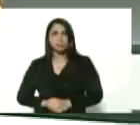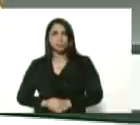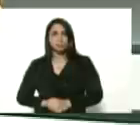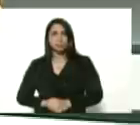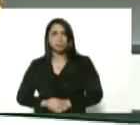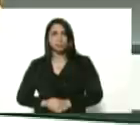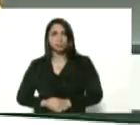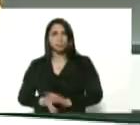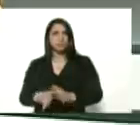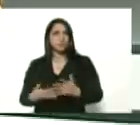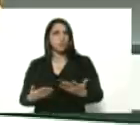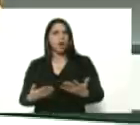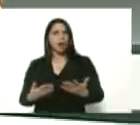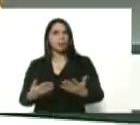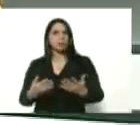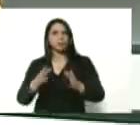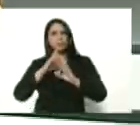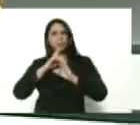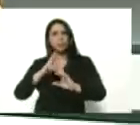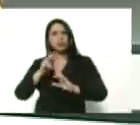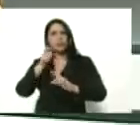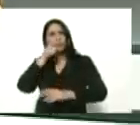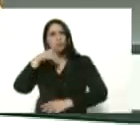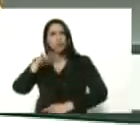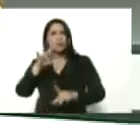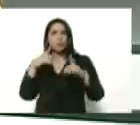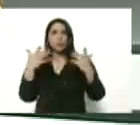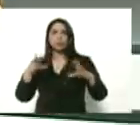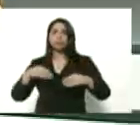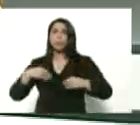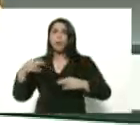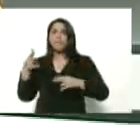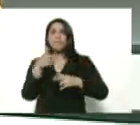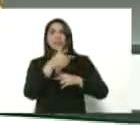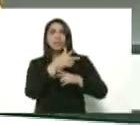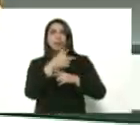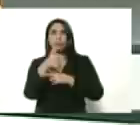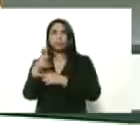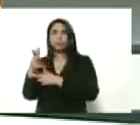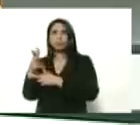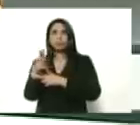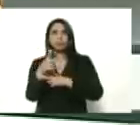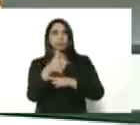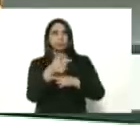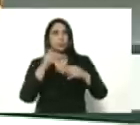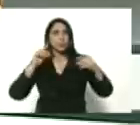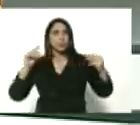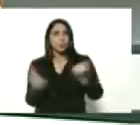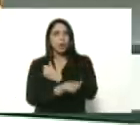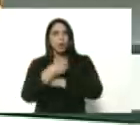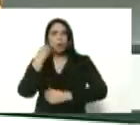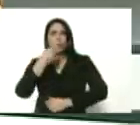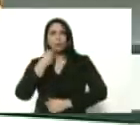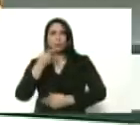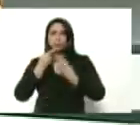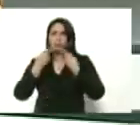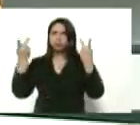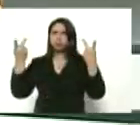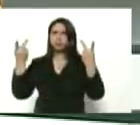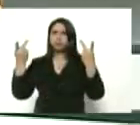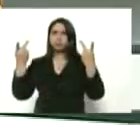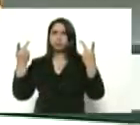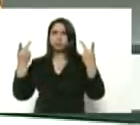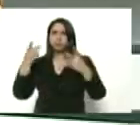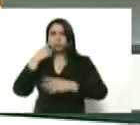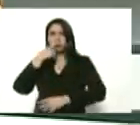¿Y cuál fue la reacción del pueblo en La Guaira? Tomar videíto. Se activó la juventud con mensajitos. Nico,